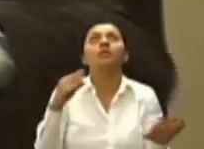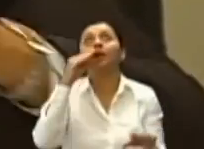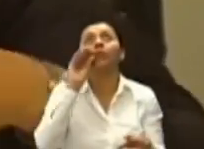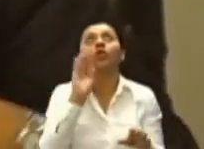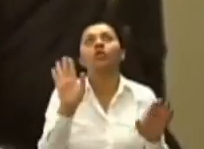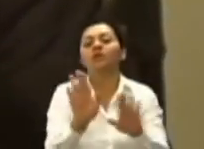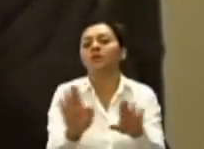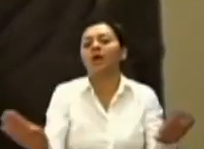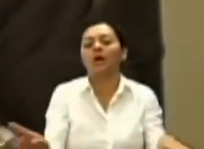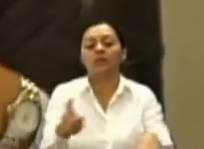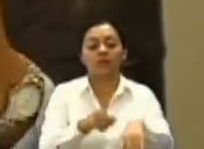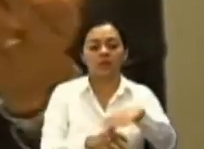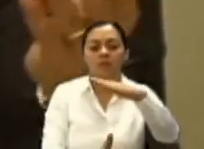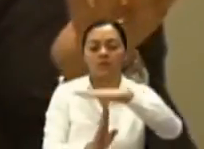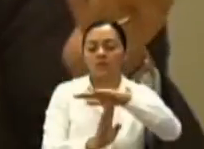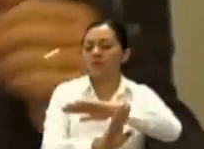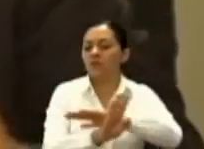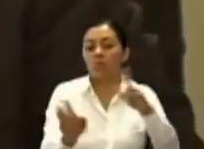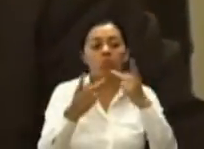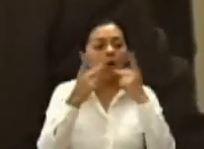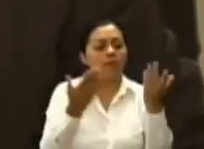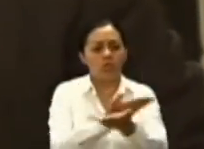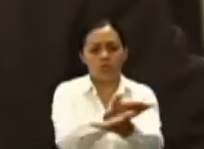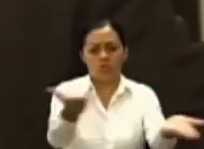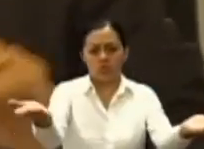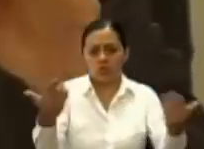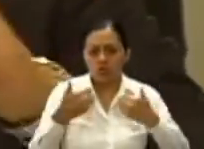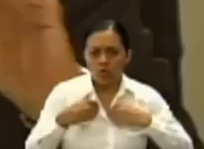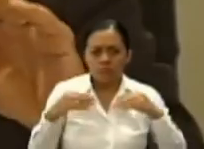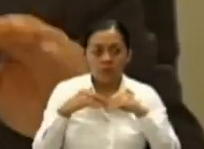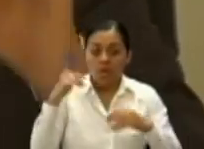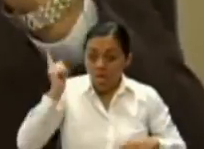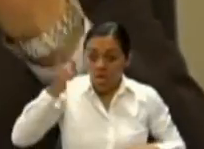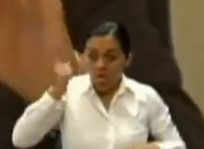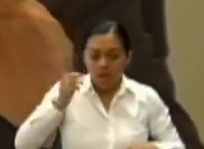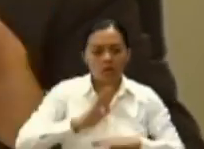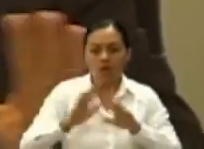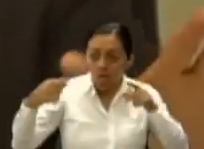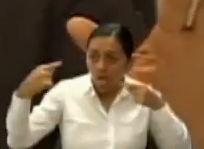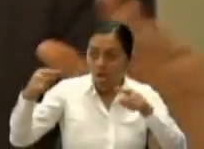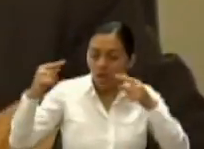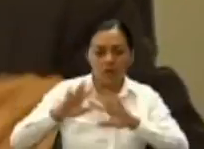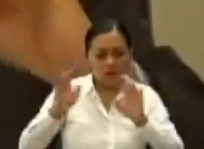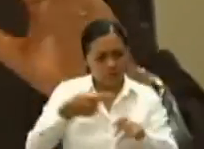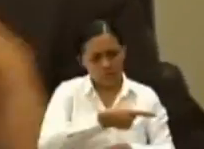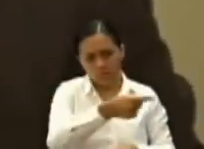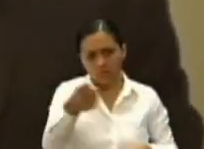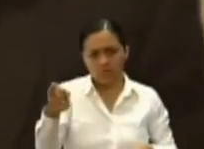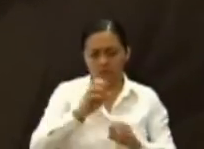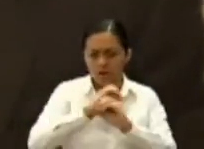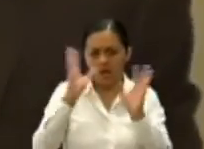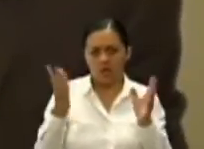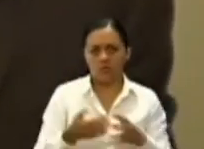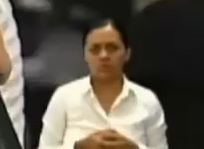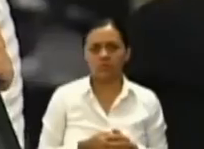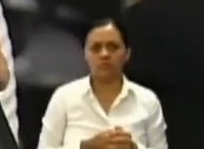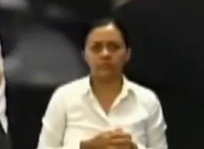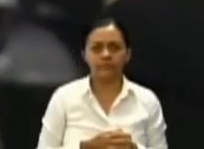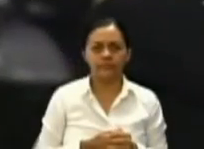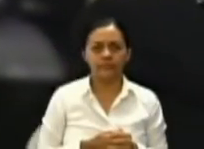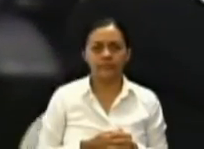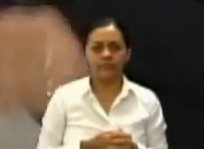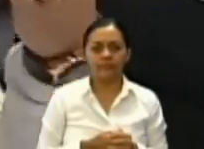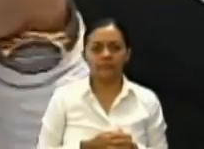porque ya no está en mi la luchada tiene que reaccionar el polo ecuatorial yo creo que las cosas están extremadamente caras claras presidente e incluso